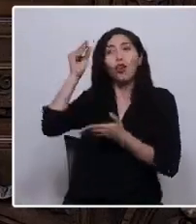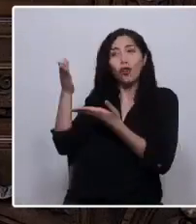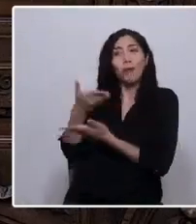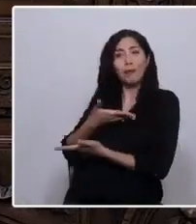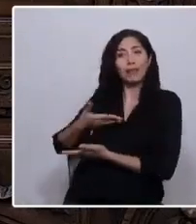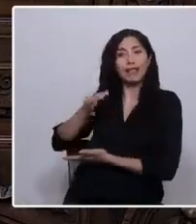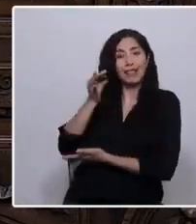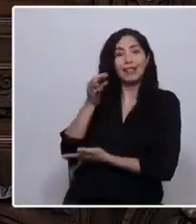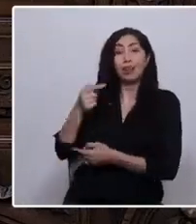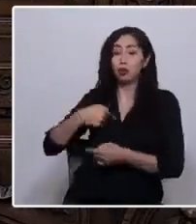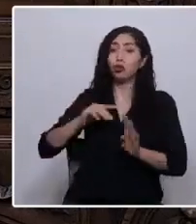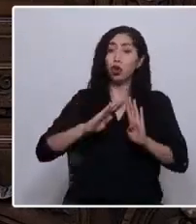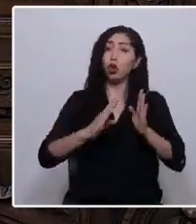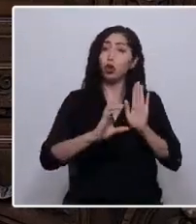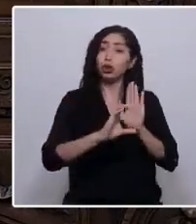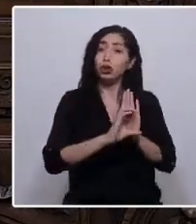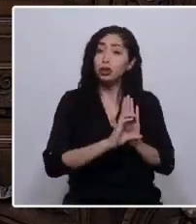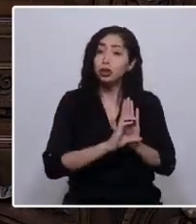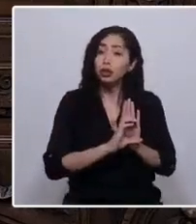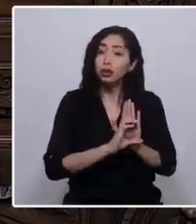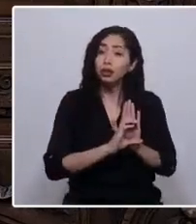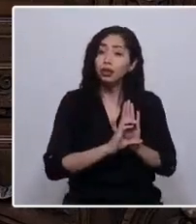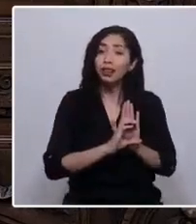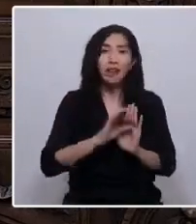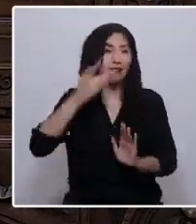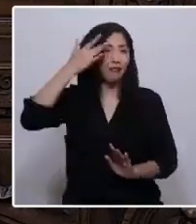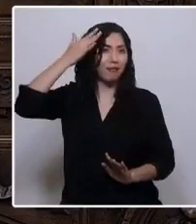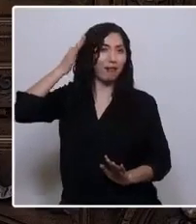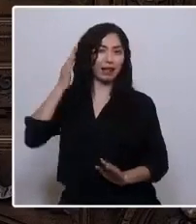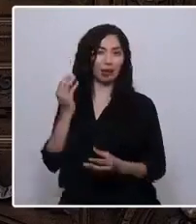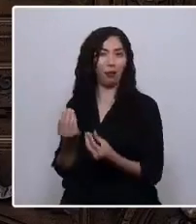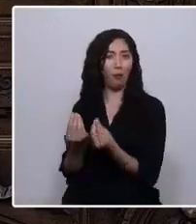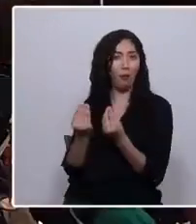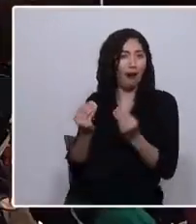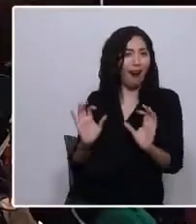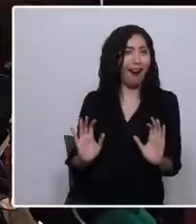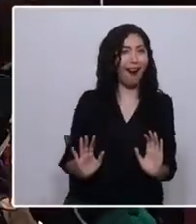soy un constituyente, Jaime Baza está rico, está crujiente.